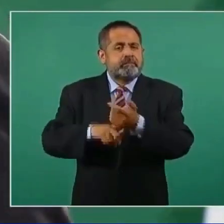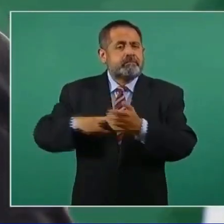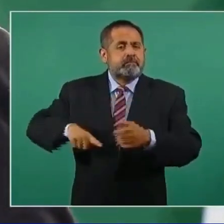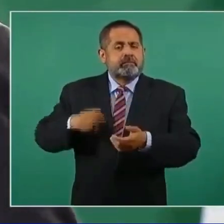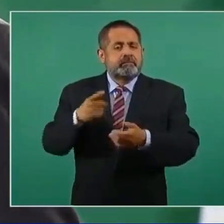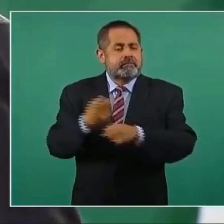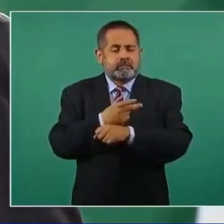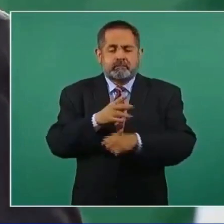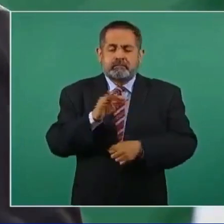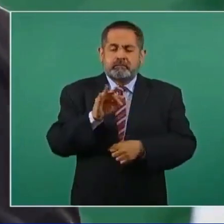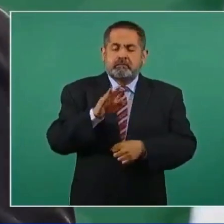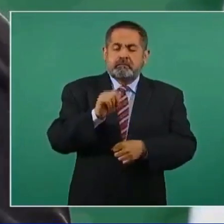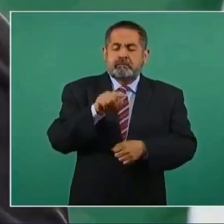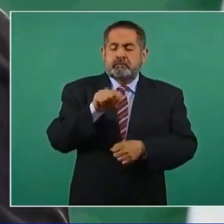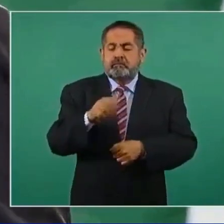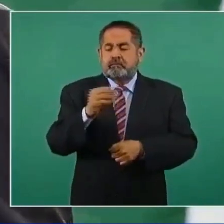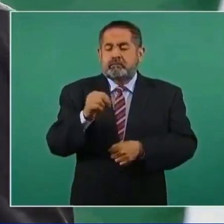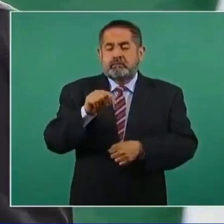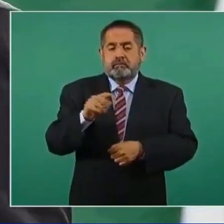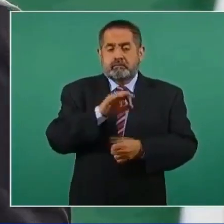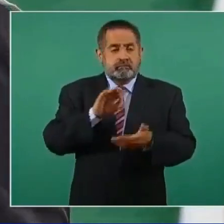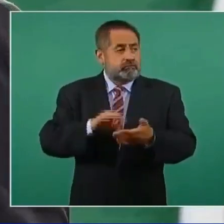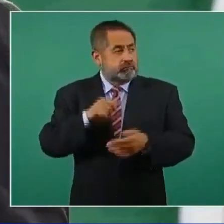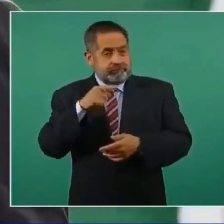49.9% de esta refinería